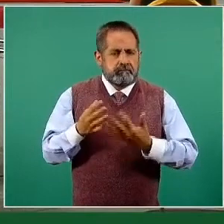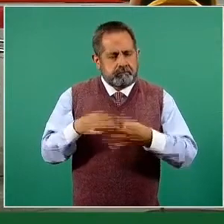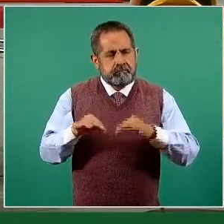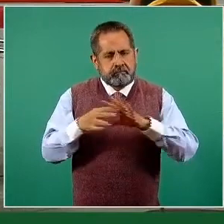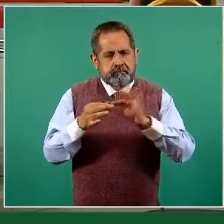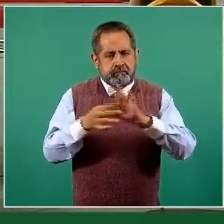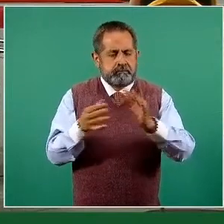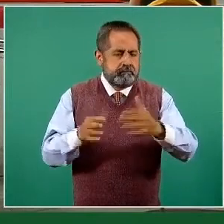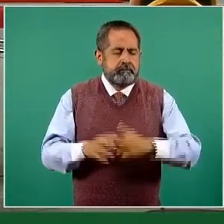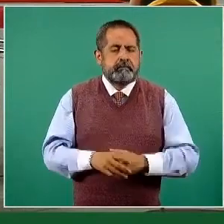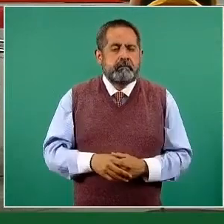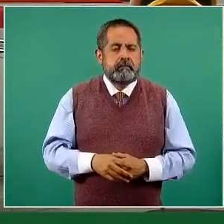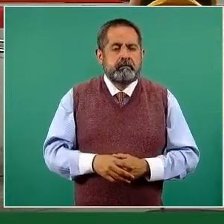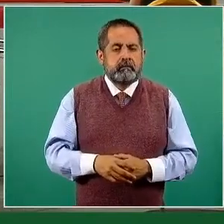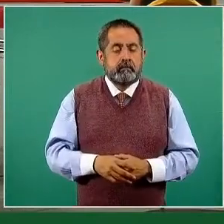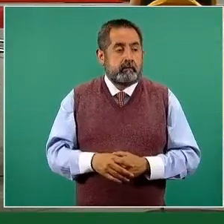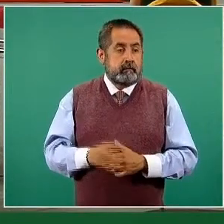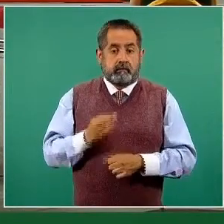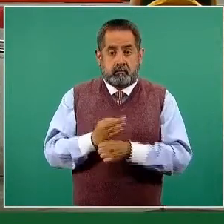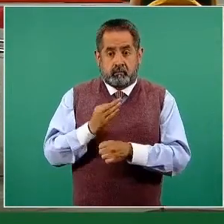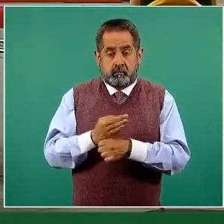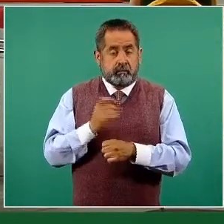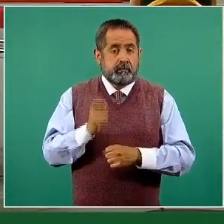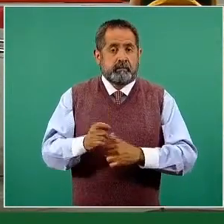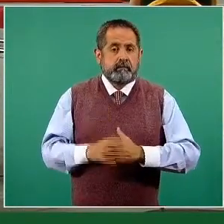importante. En este momento,